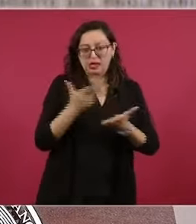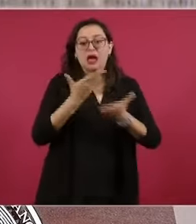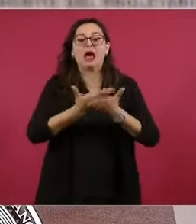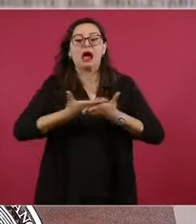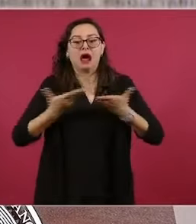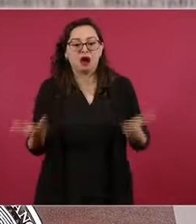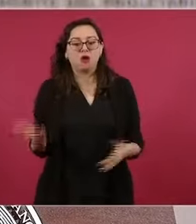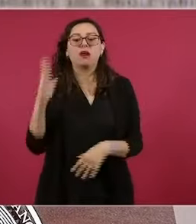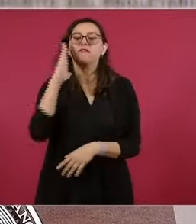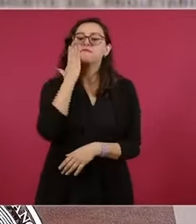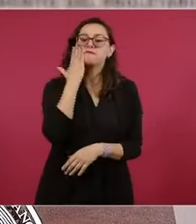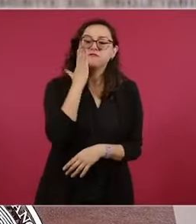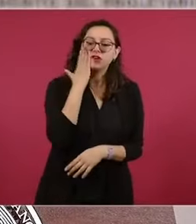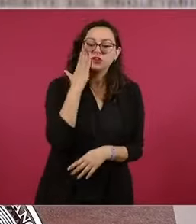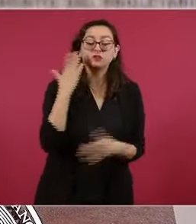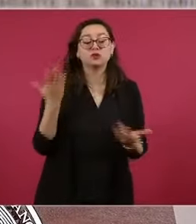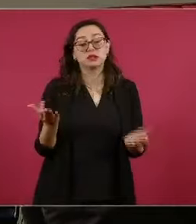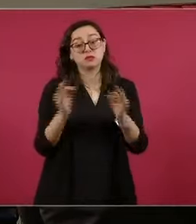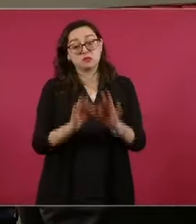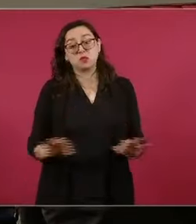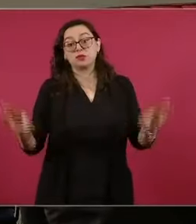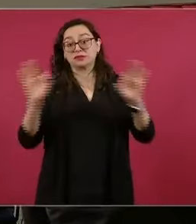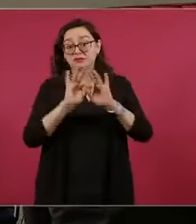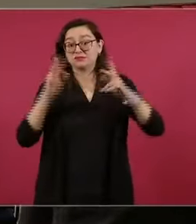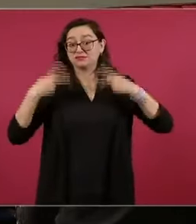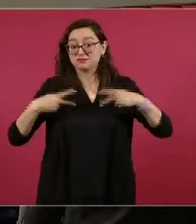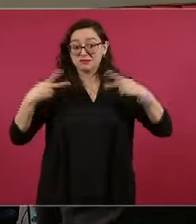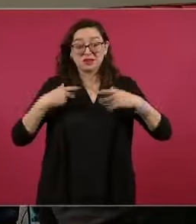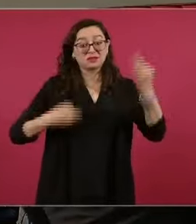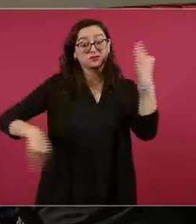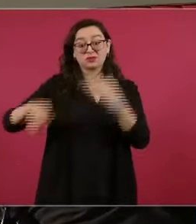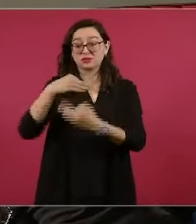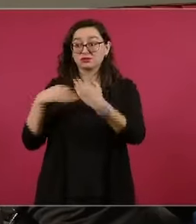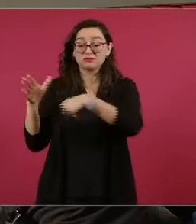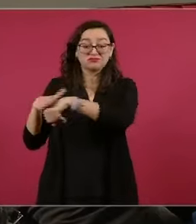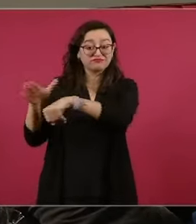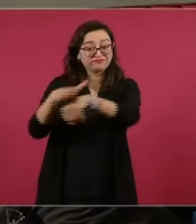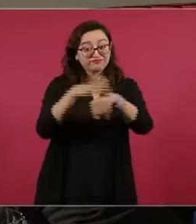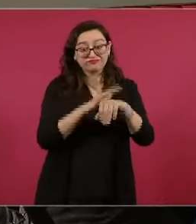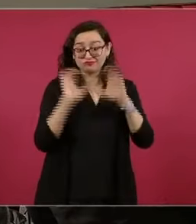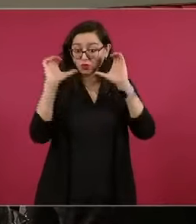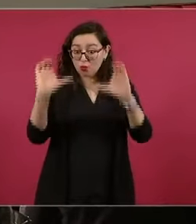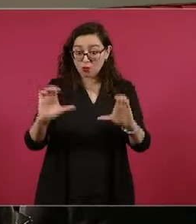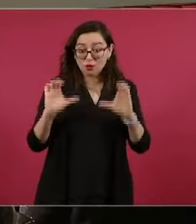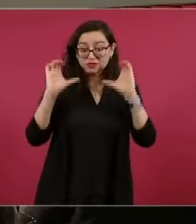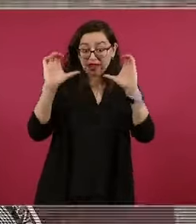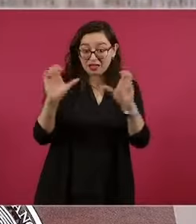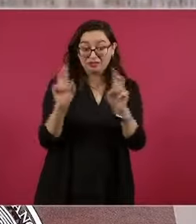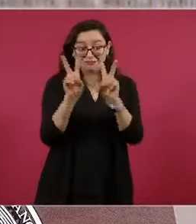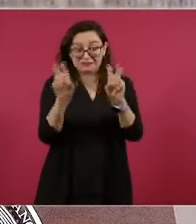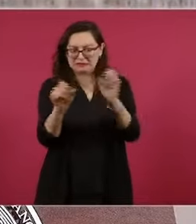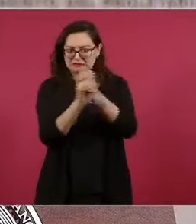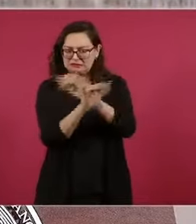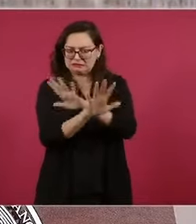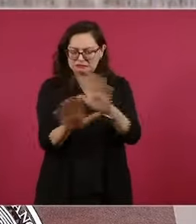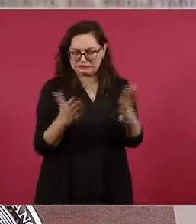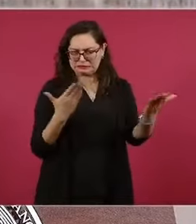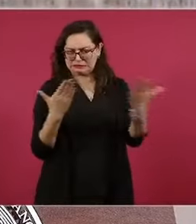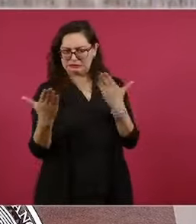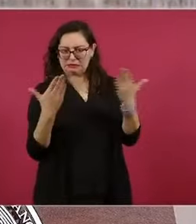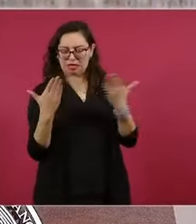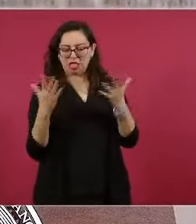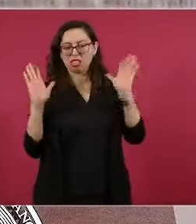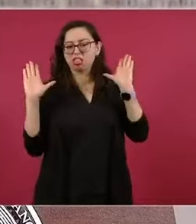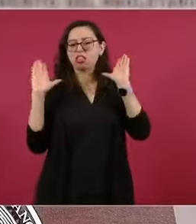que nos están viendo a través de las redes sociales y también a los compañeros, un llamado a que se difunda esta información, ya que mucha gente puede caer